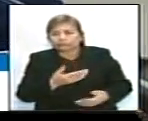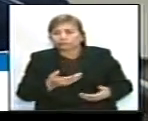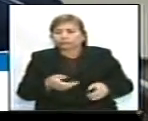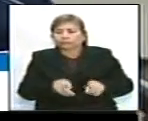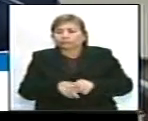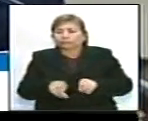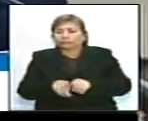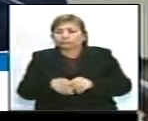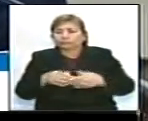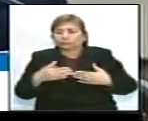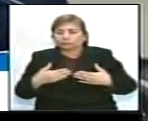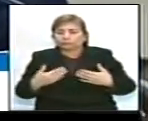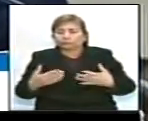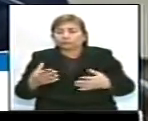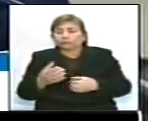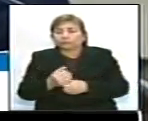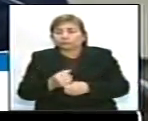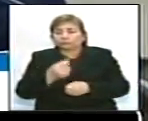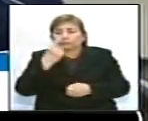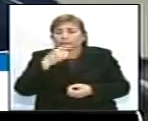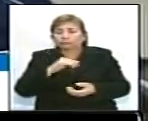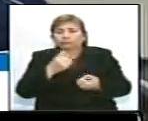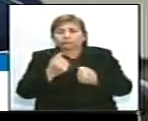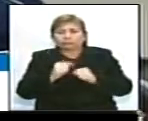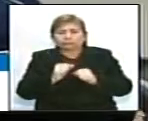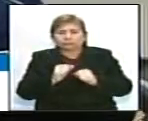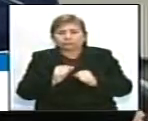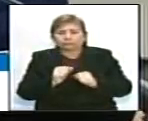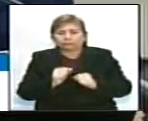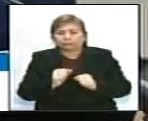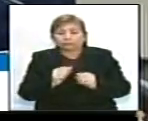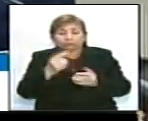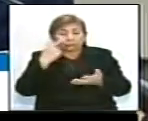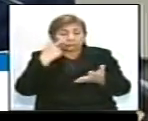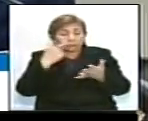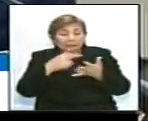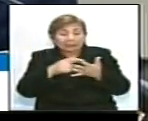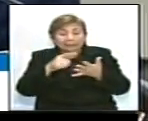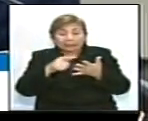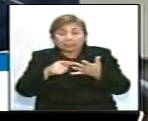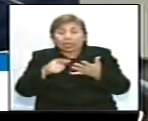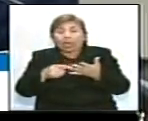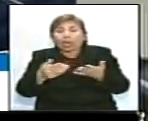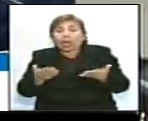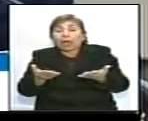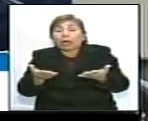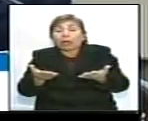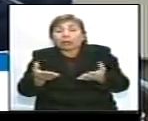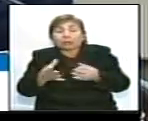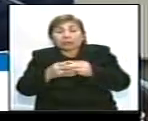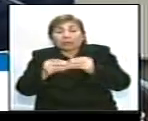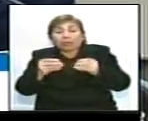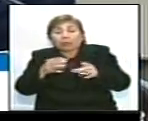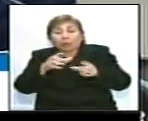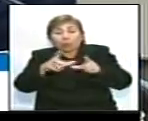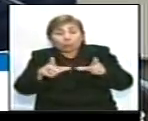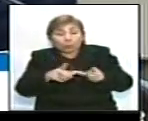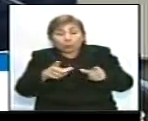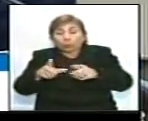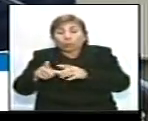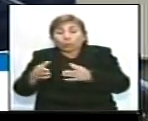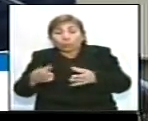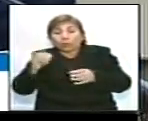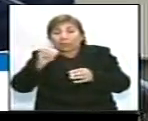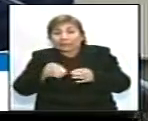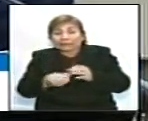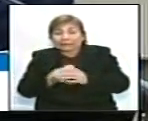también han podido aportar para tratar de hacer una identificación de las áreas prioritarias. Siguiente. Entonces, en